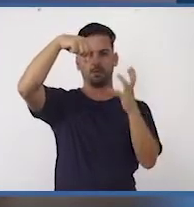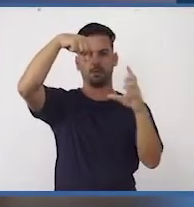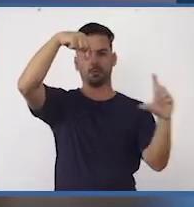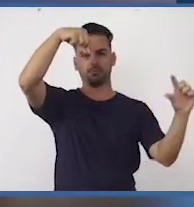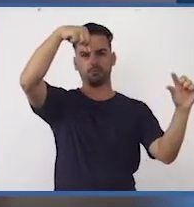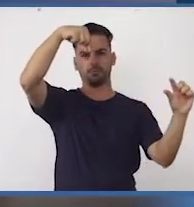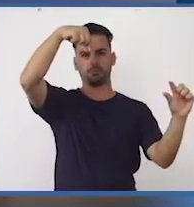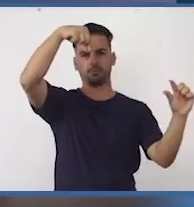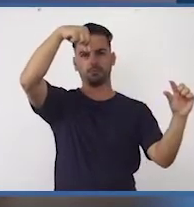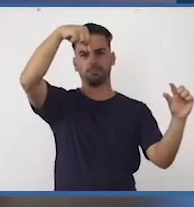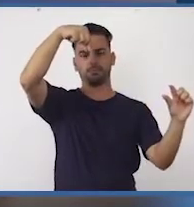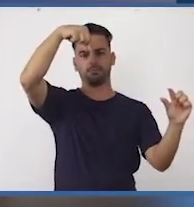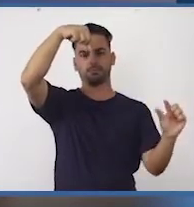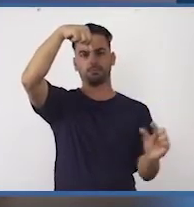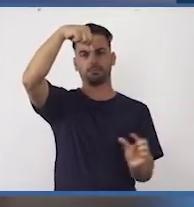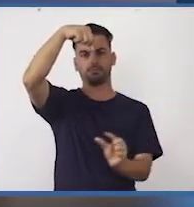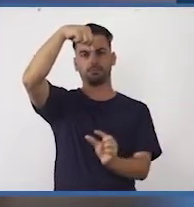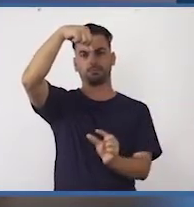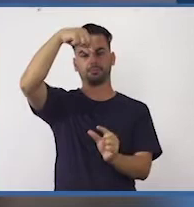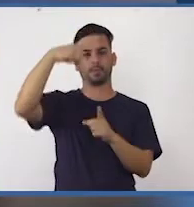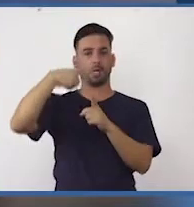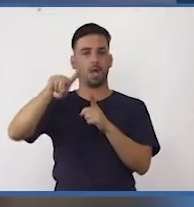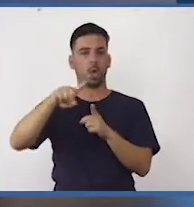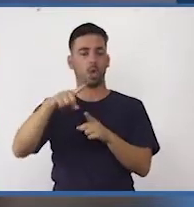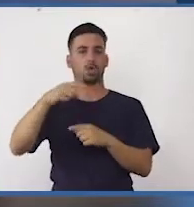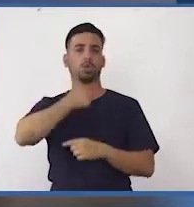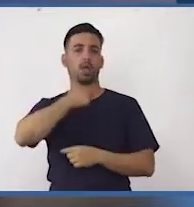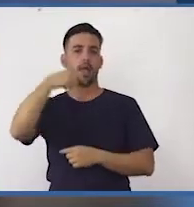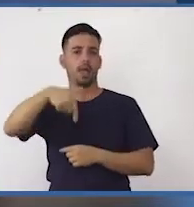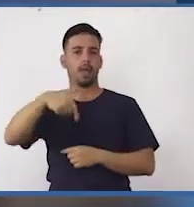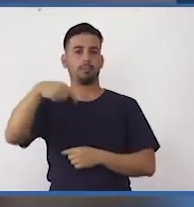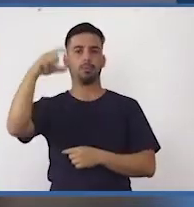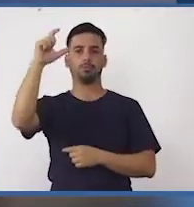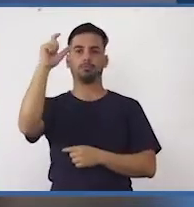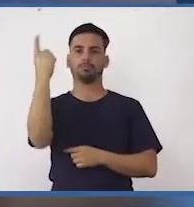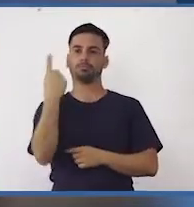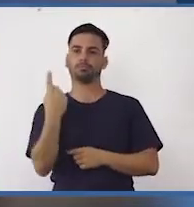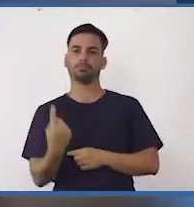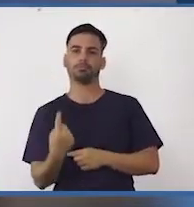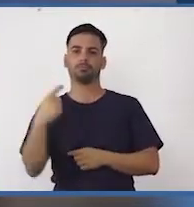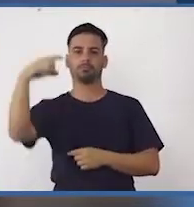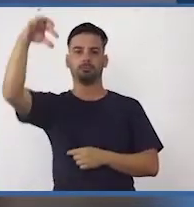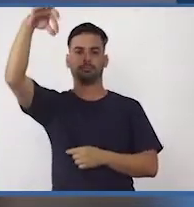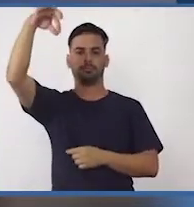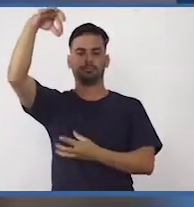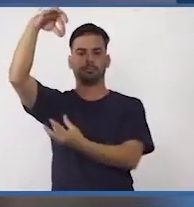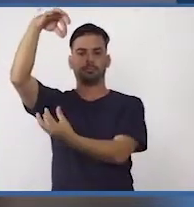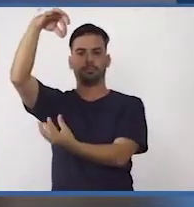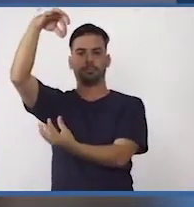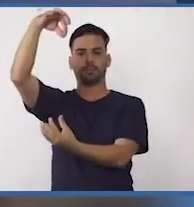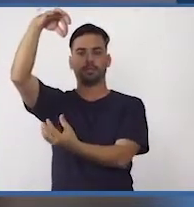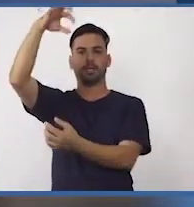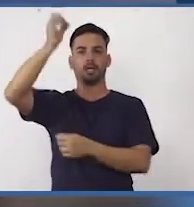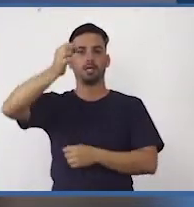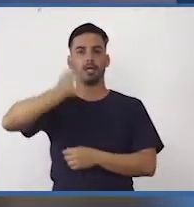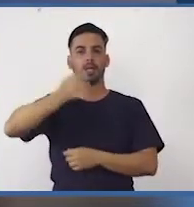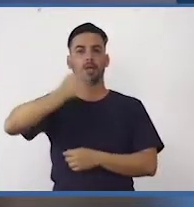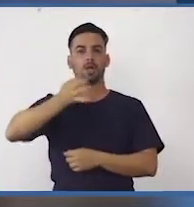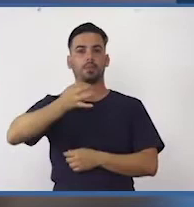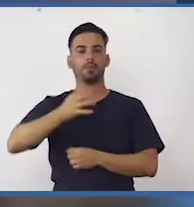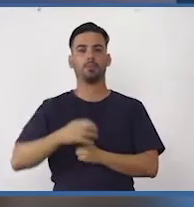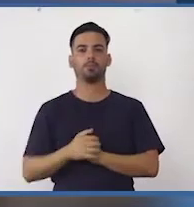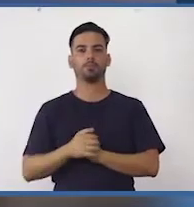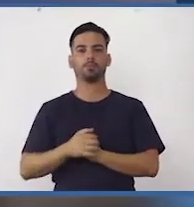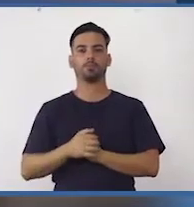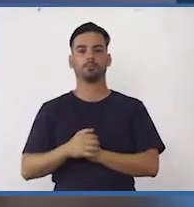el otro lateral, entonces, un resorte en la misma posición. Es decir, en su posición de equilibrio, la posición de equilibrio me la están marcando el punto cero